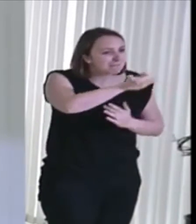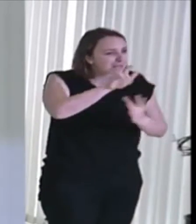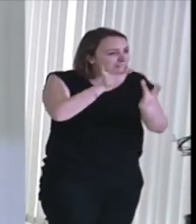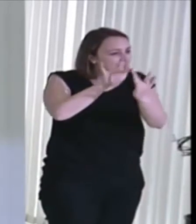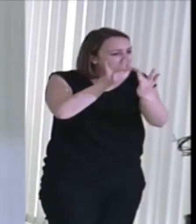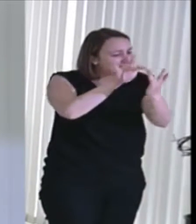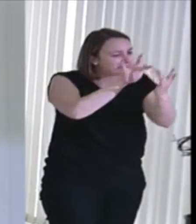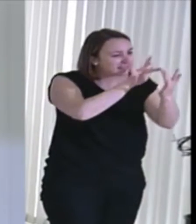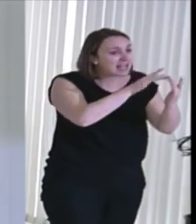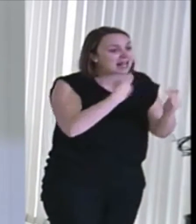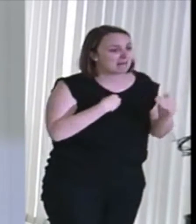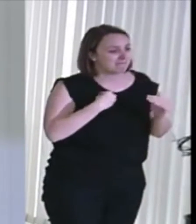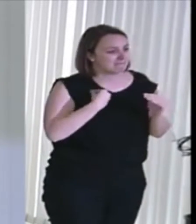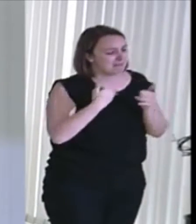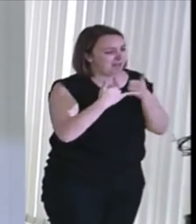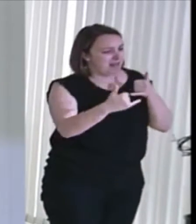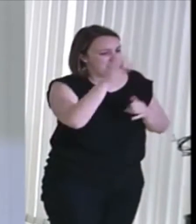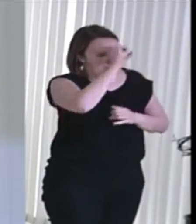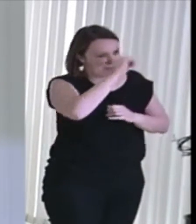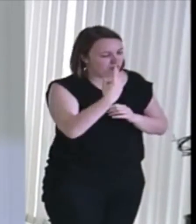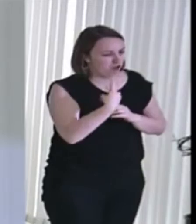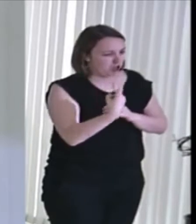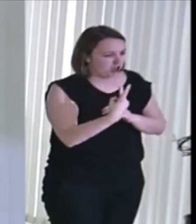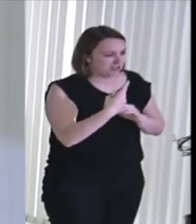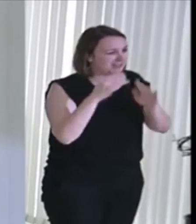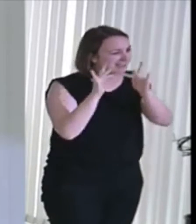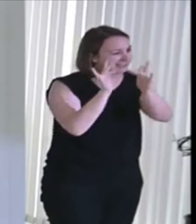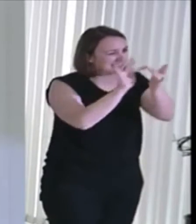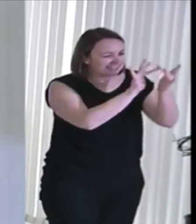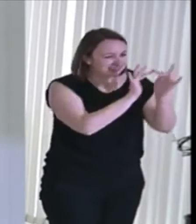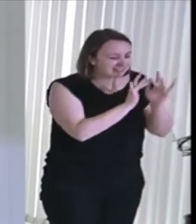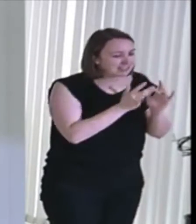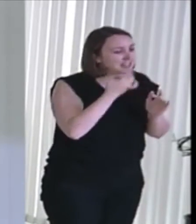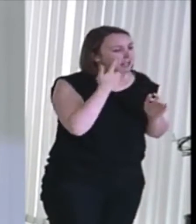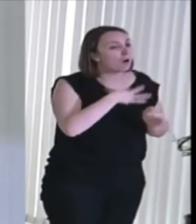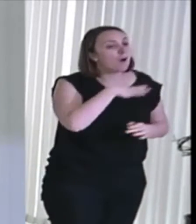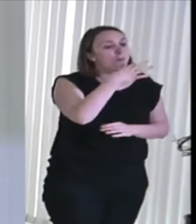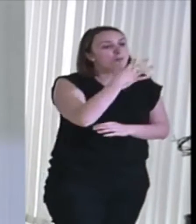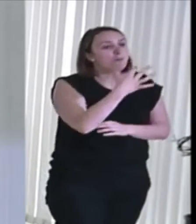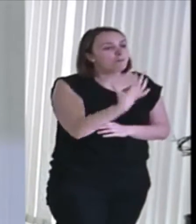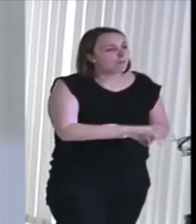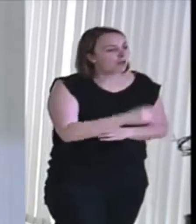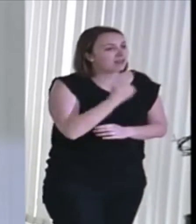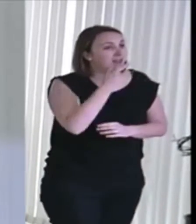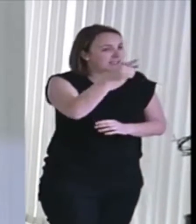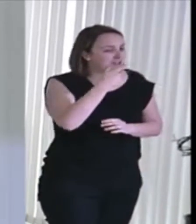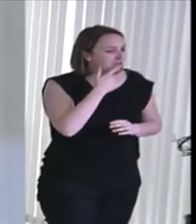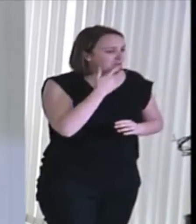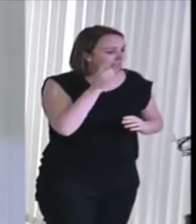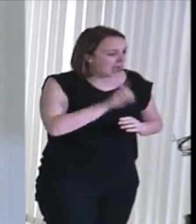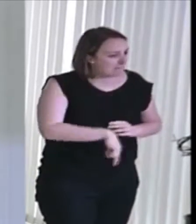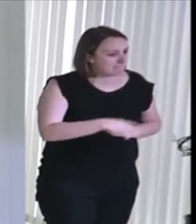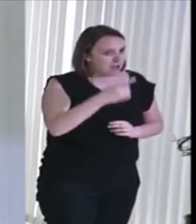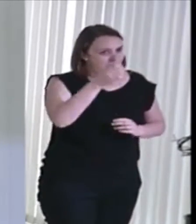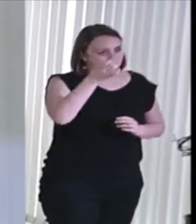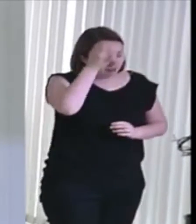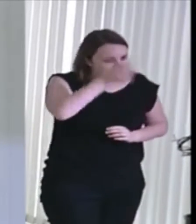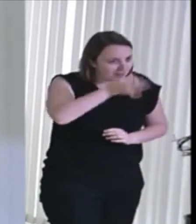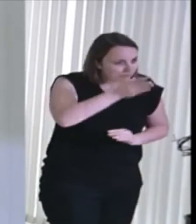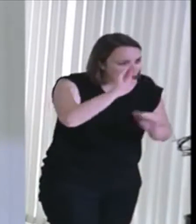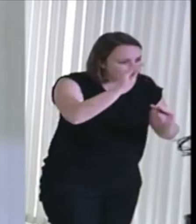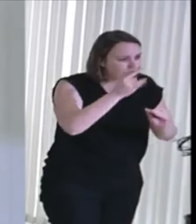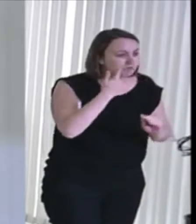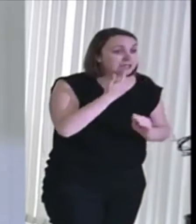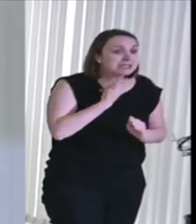está en la misma línea que tú y que también estén con una energía que puedes aprovechar, ¿no?